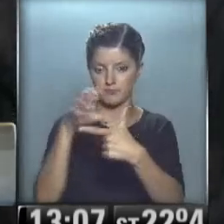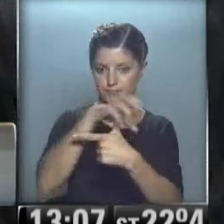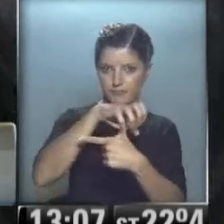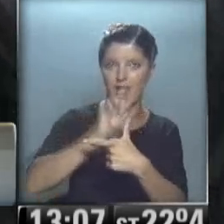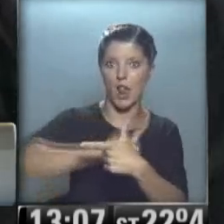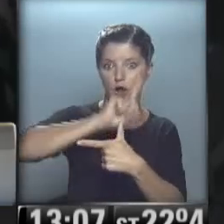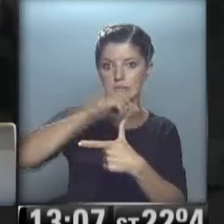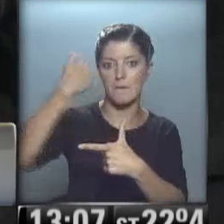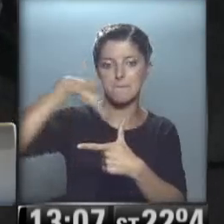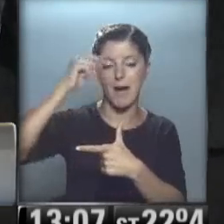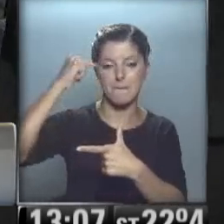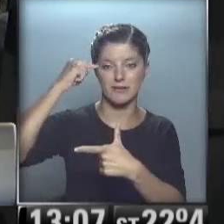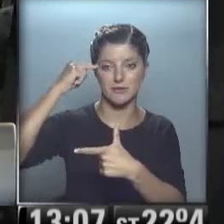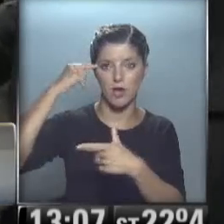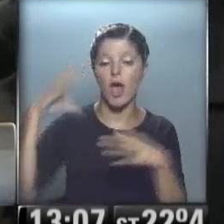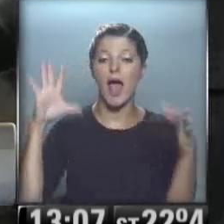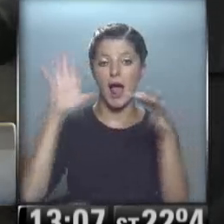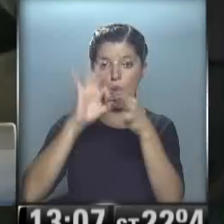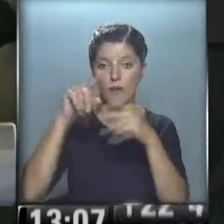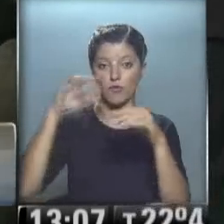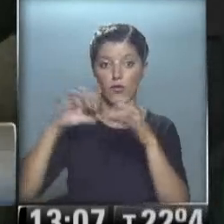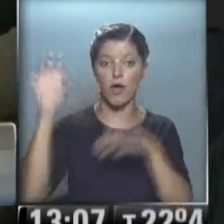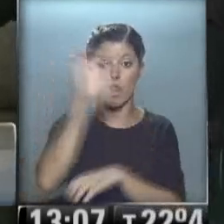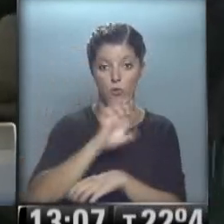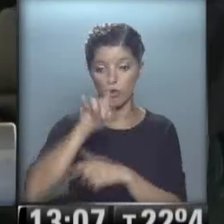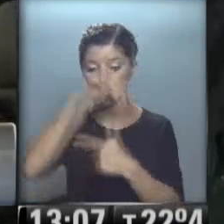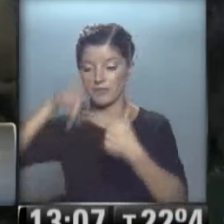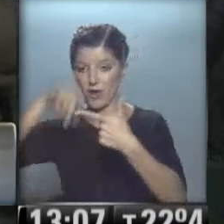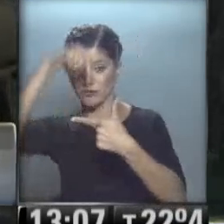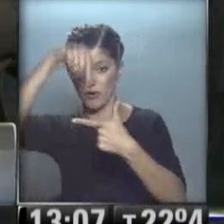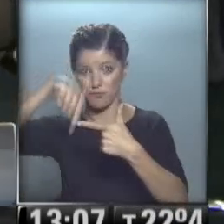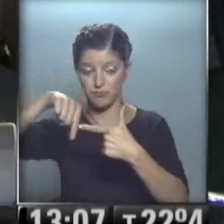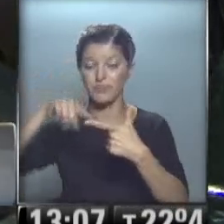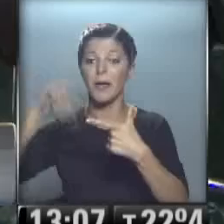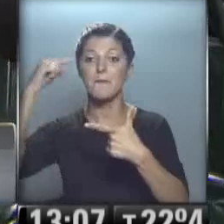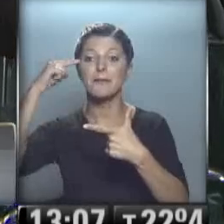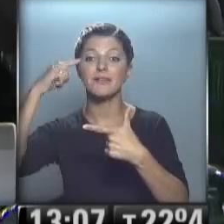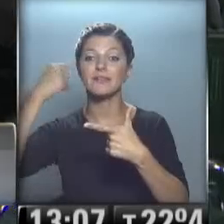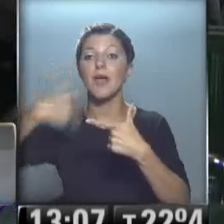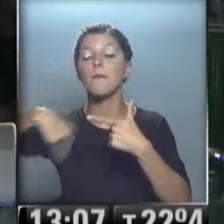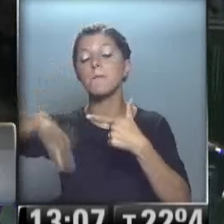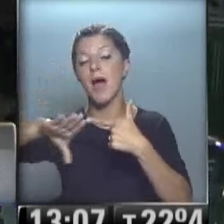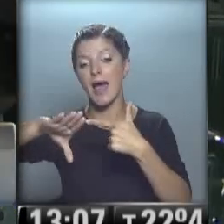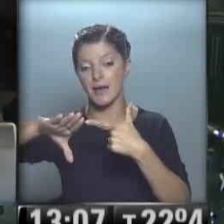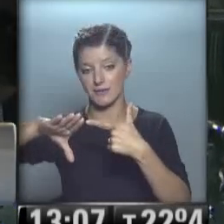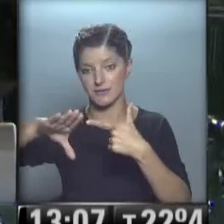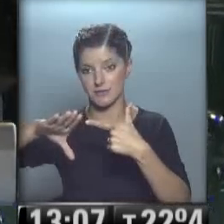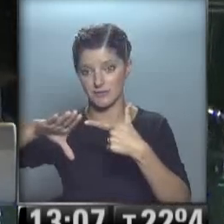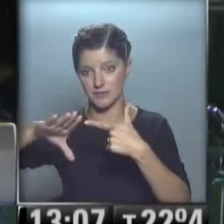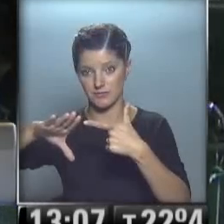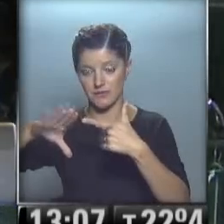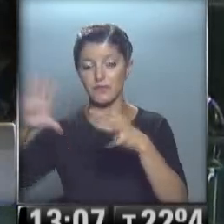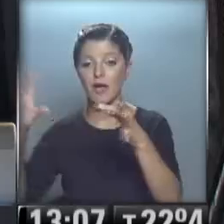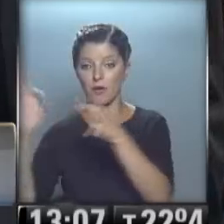proclive a un acuerdo con la Unión Europea y un oriente que es pareciera más cercano